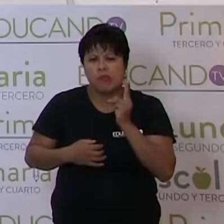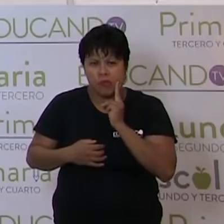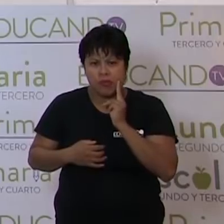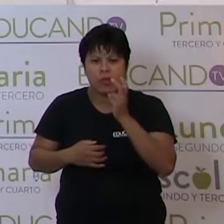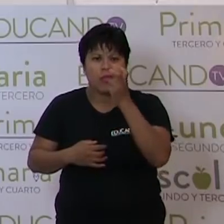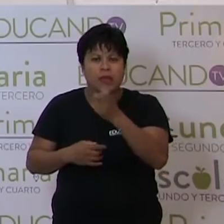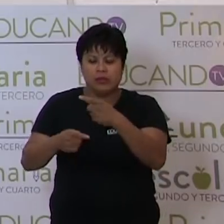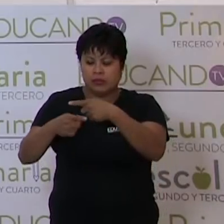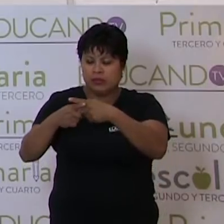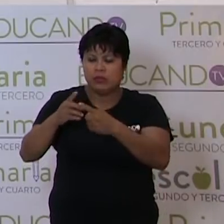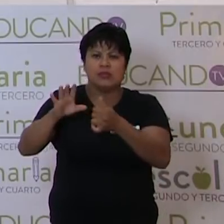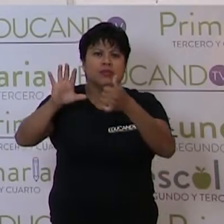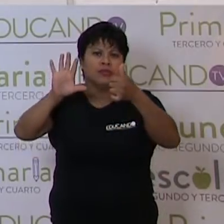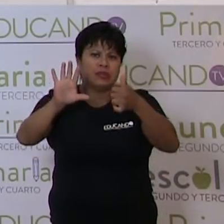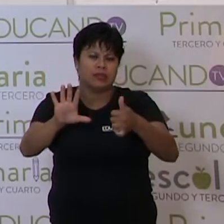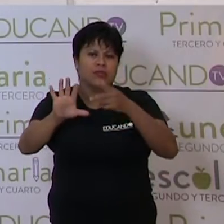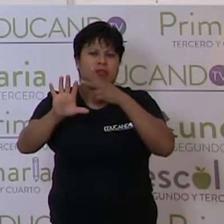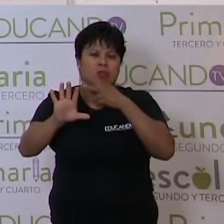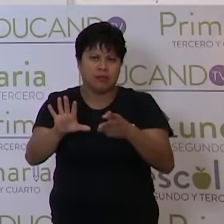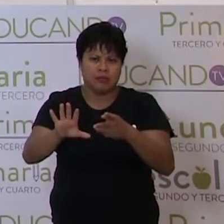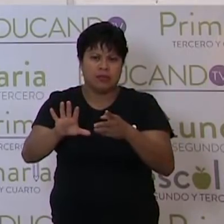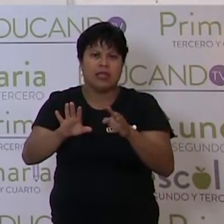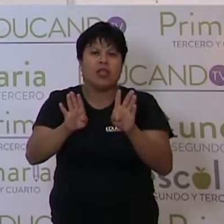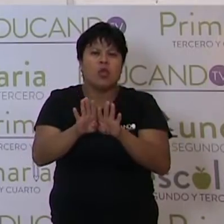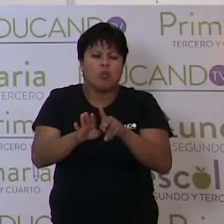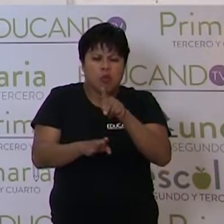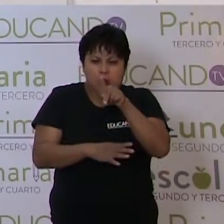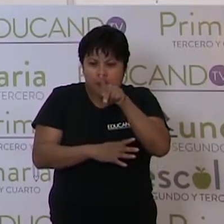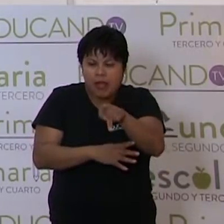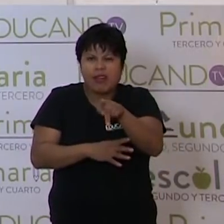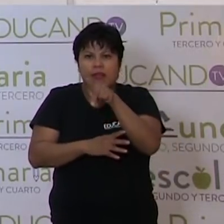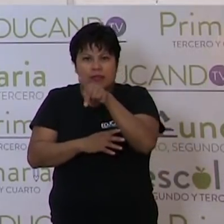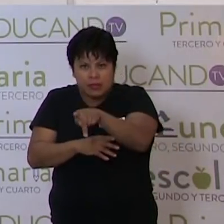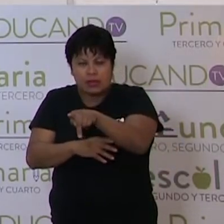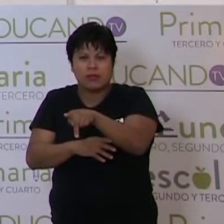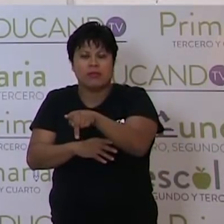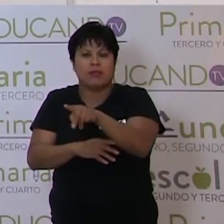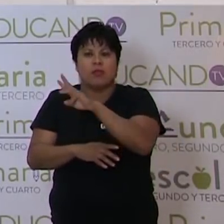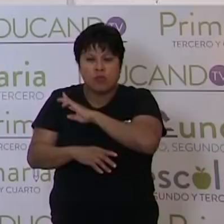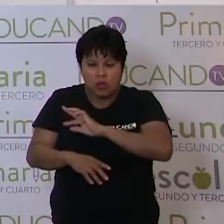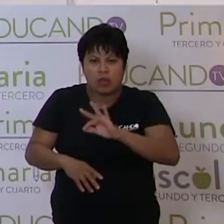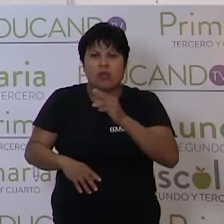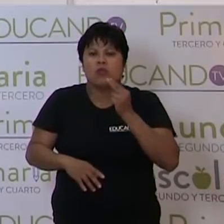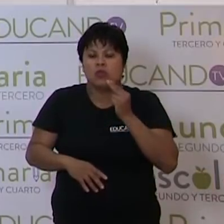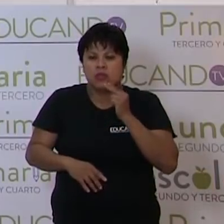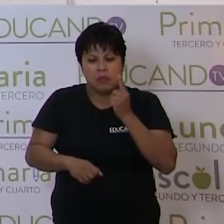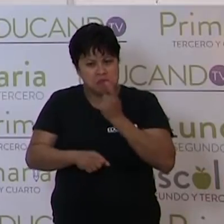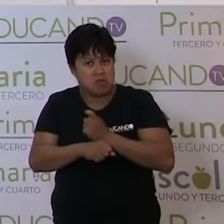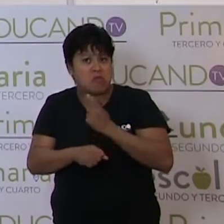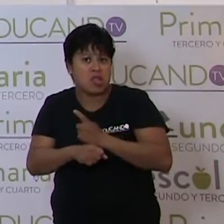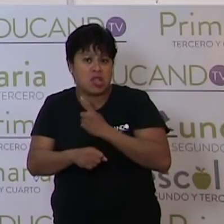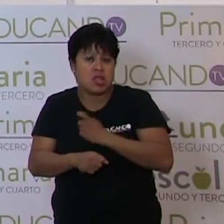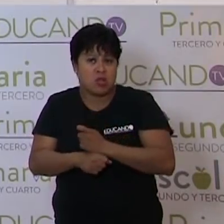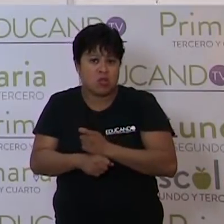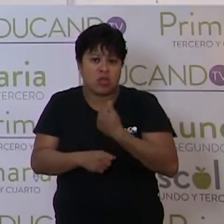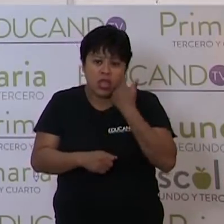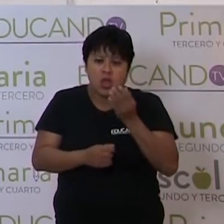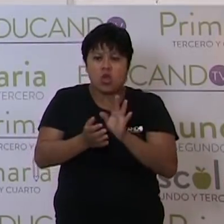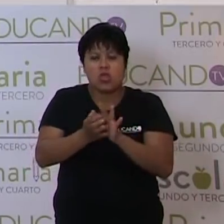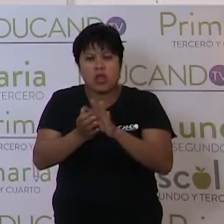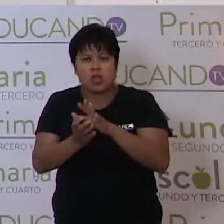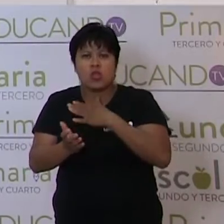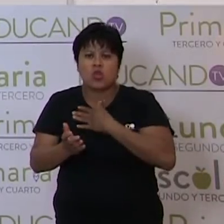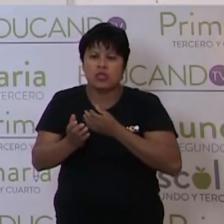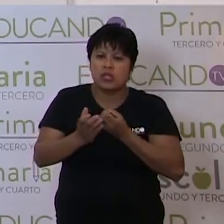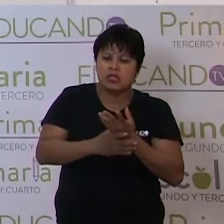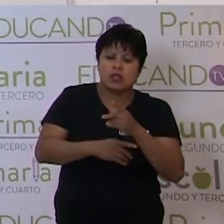estas 6 que son parecidas, ¿sí? Pueden utilizar primero, quiero contarles que yo nací